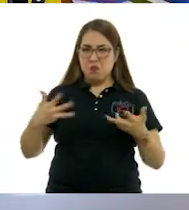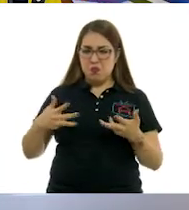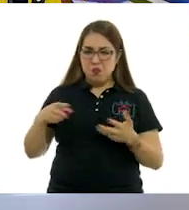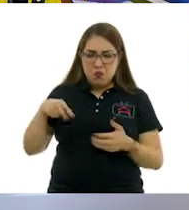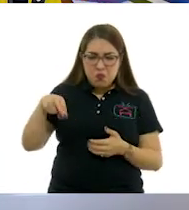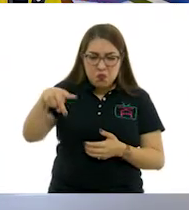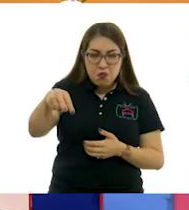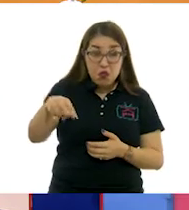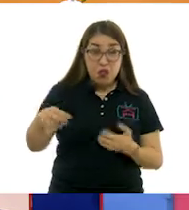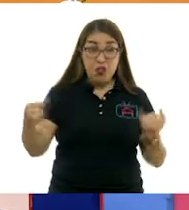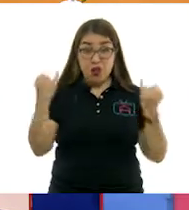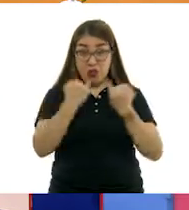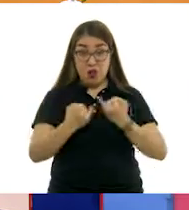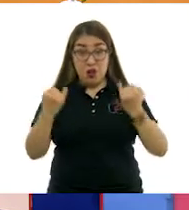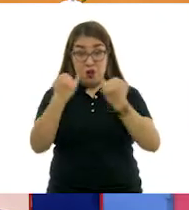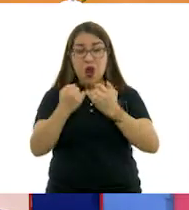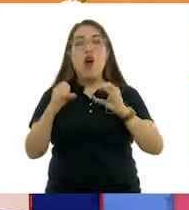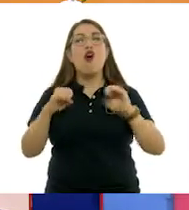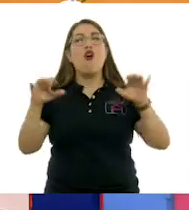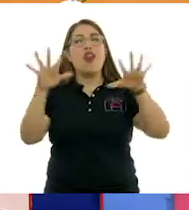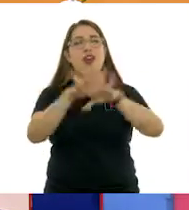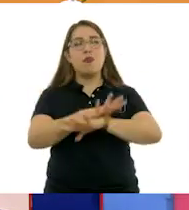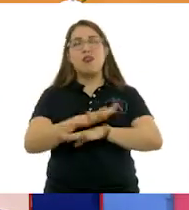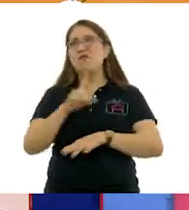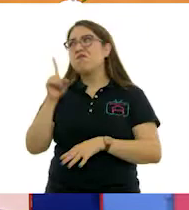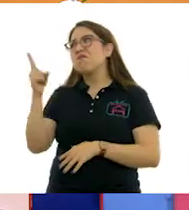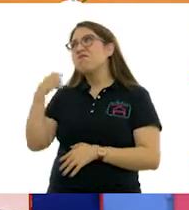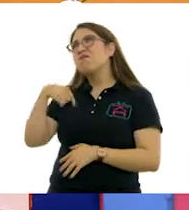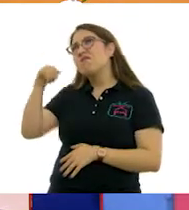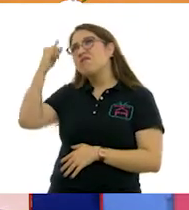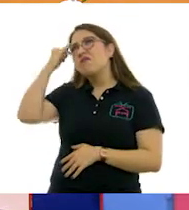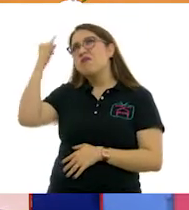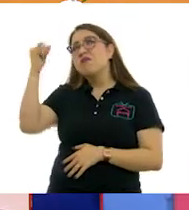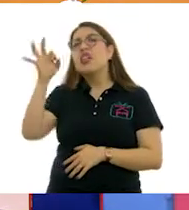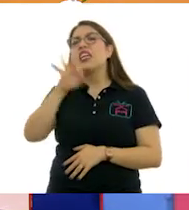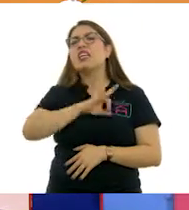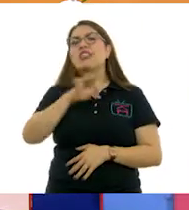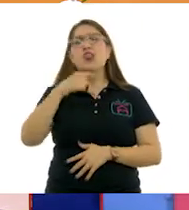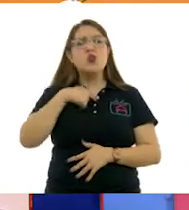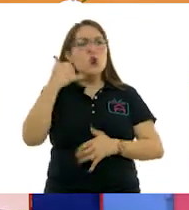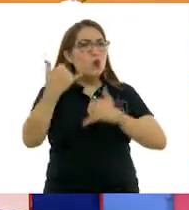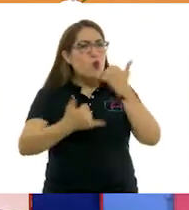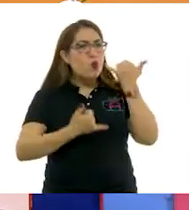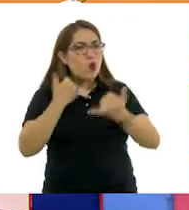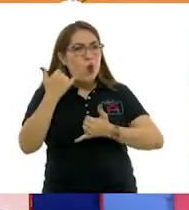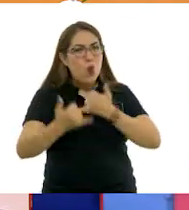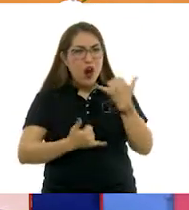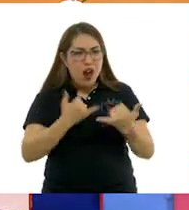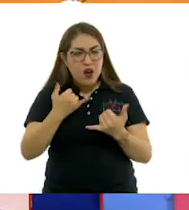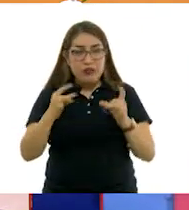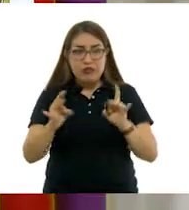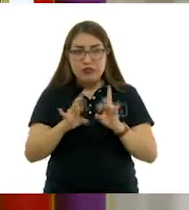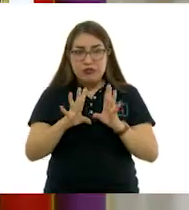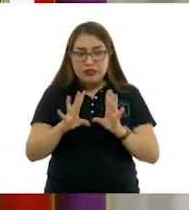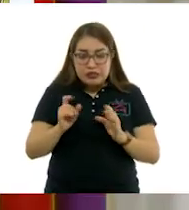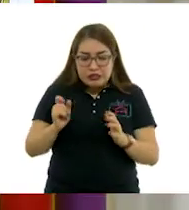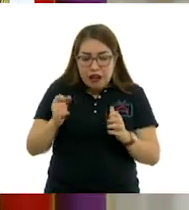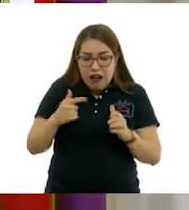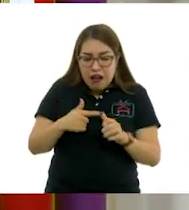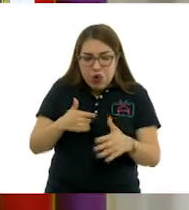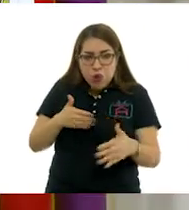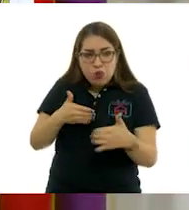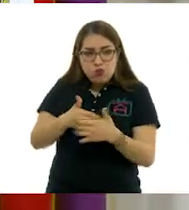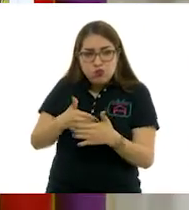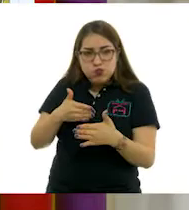cotidianamente? Tal vez cuando estoy jugando, cuando hay algún obstáculo en el camino. Claro, ¿verdad? Es de una